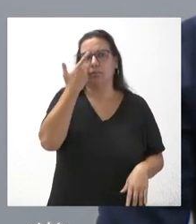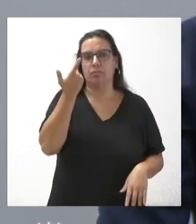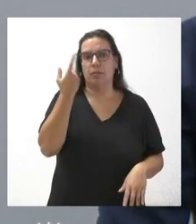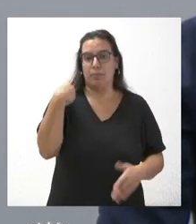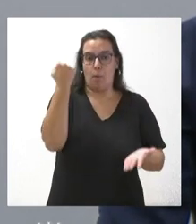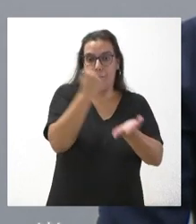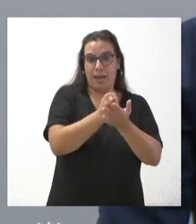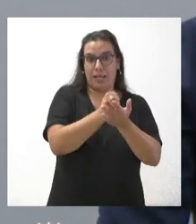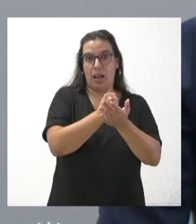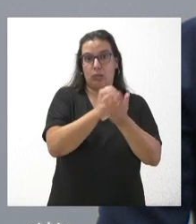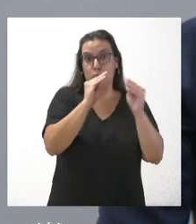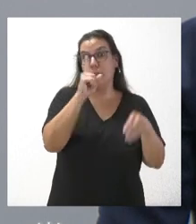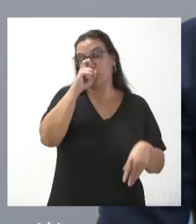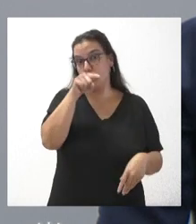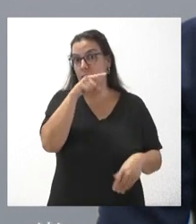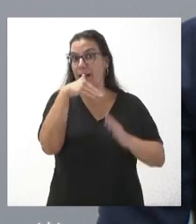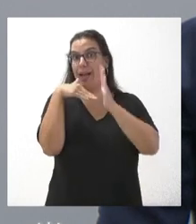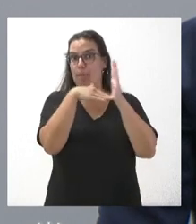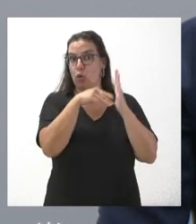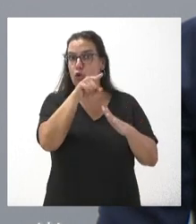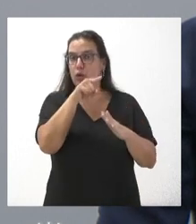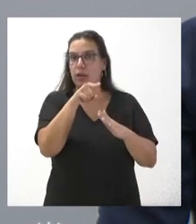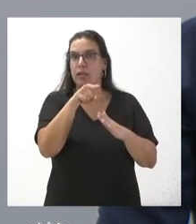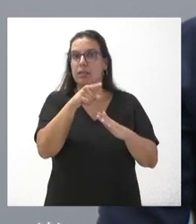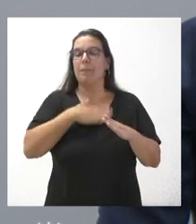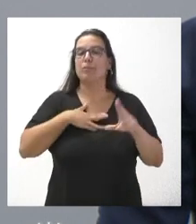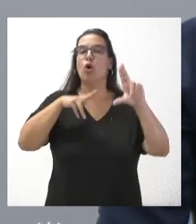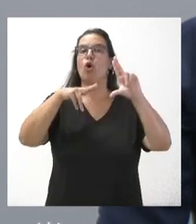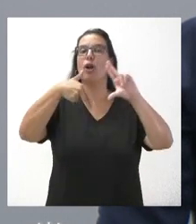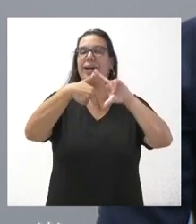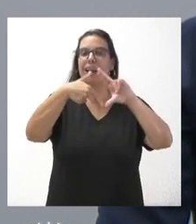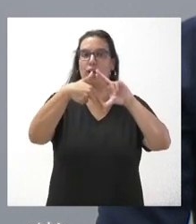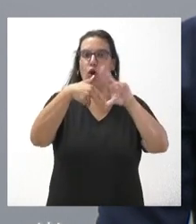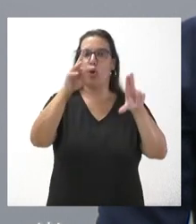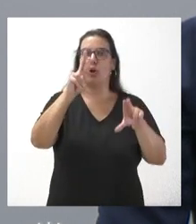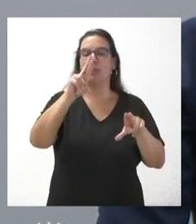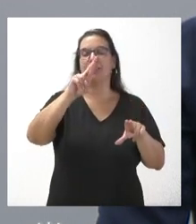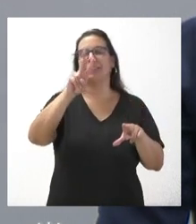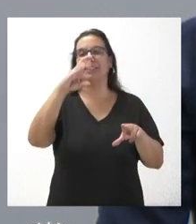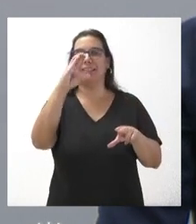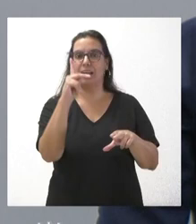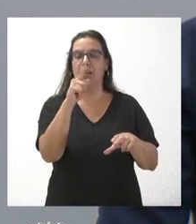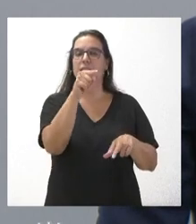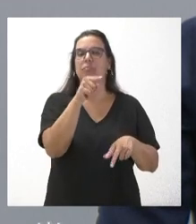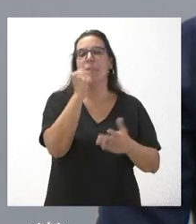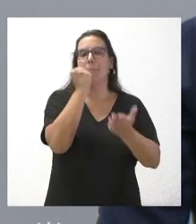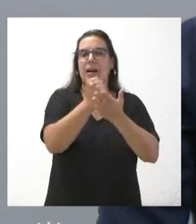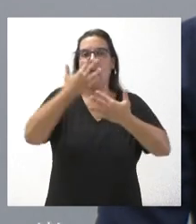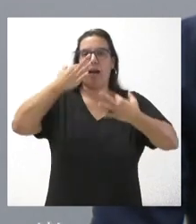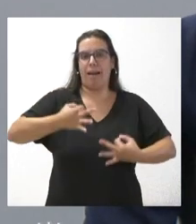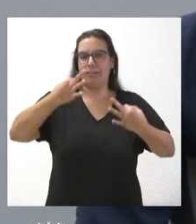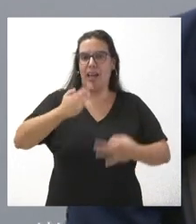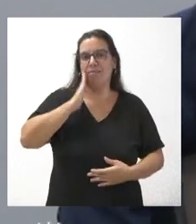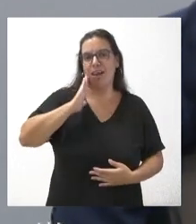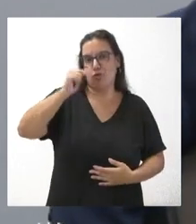marca, hay que recordar que estos camiones son vehículos de Renault Trucks, de una marca de garantía a la que tenemos mucho cariño y estima en Castilla y León y que